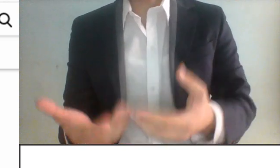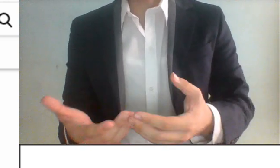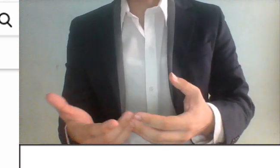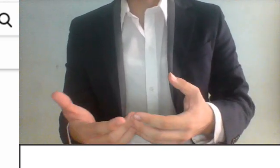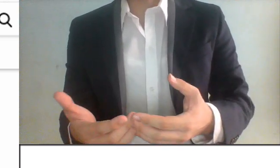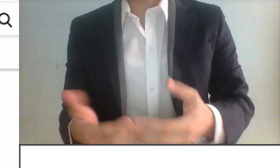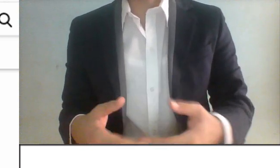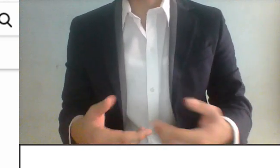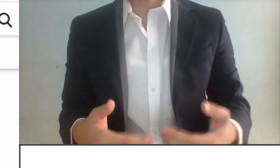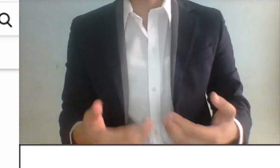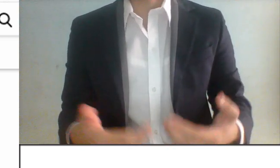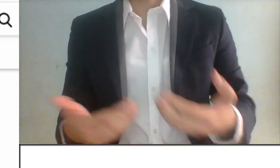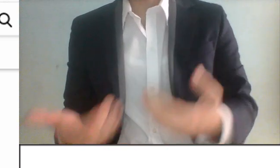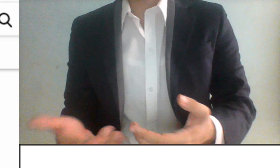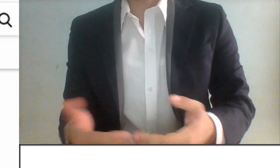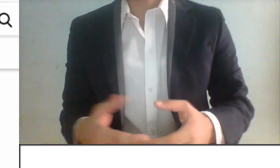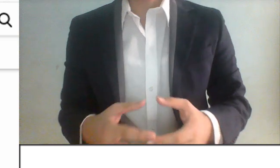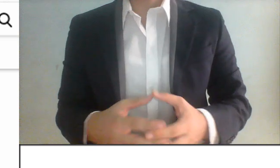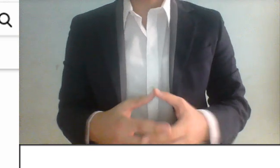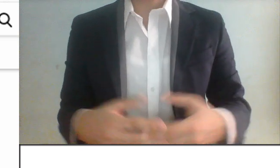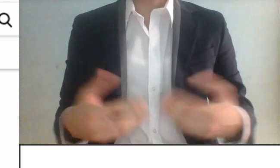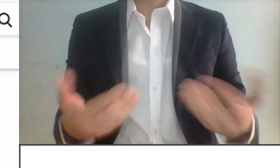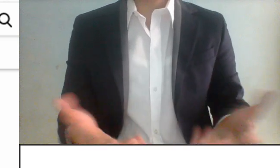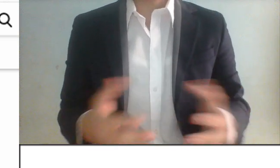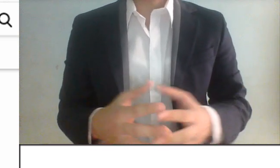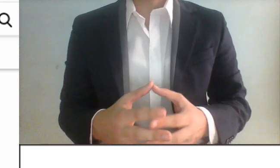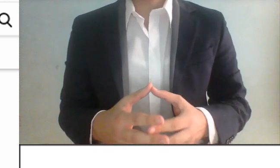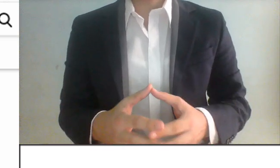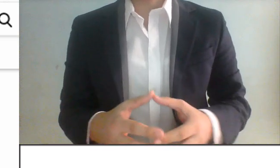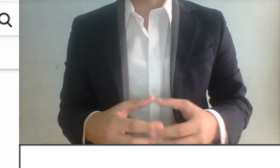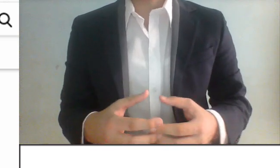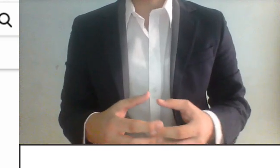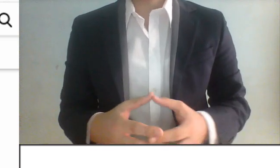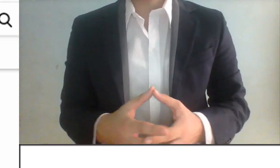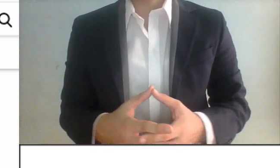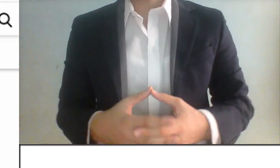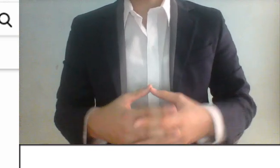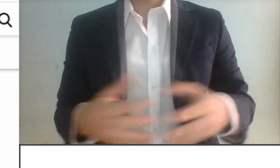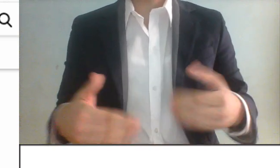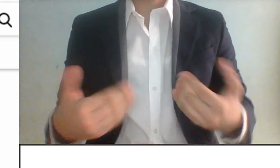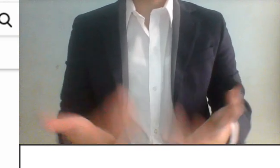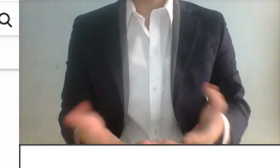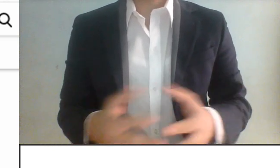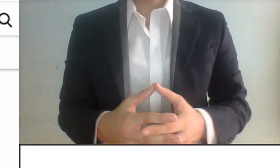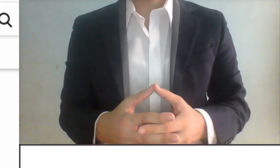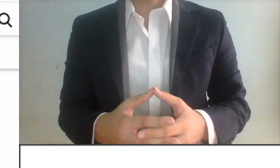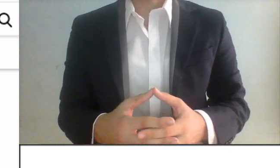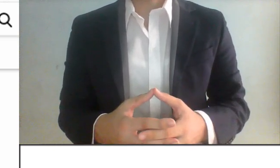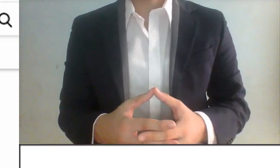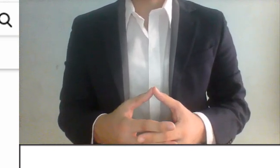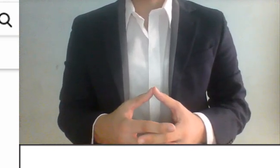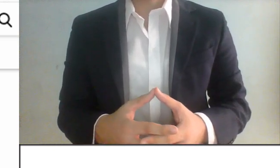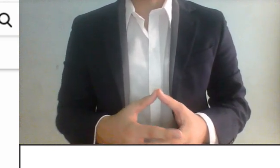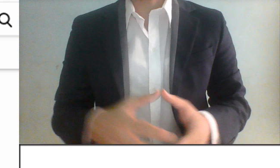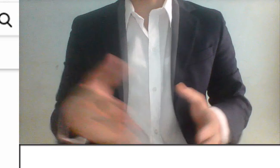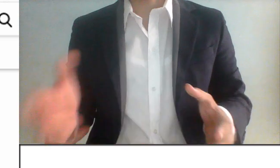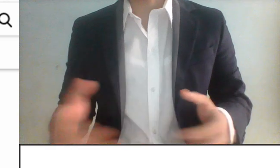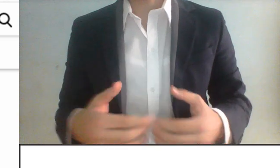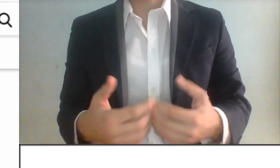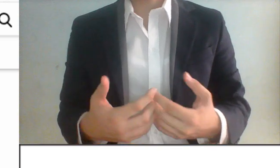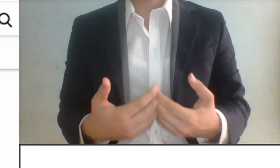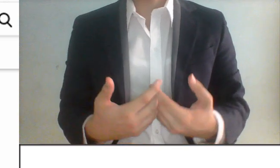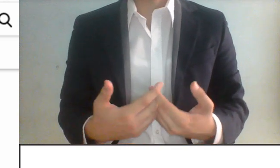juzgado cuarto de distrito de amparo de la ciudad de méxico la cual pues fue la que propuesta suspensión provisional todos básicamente en caso defensa de